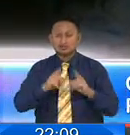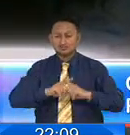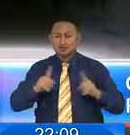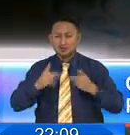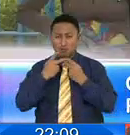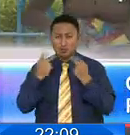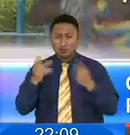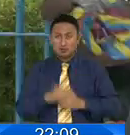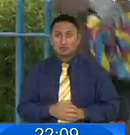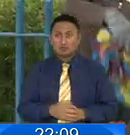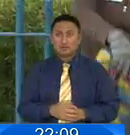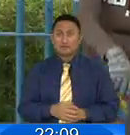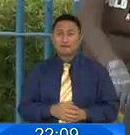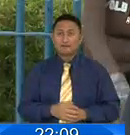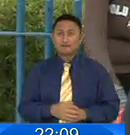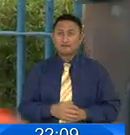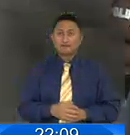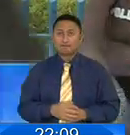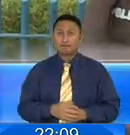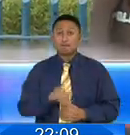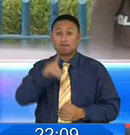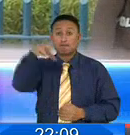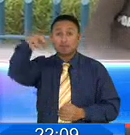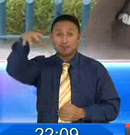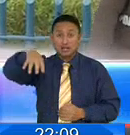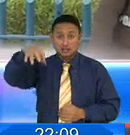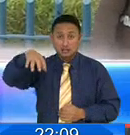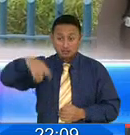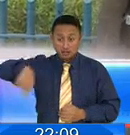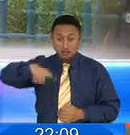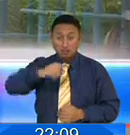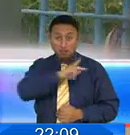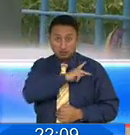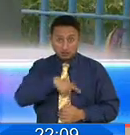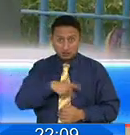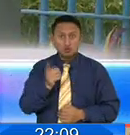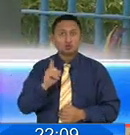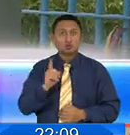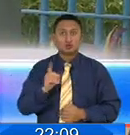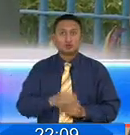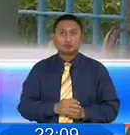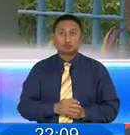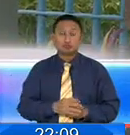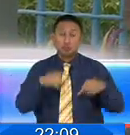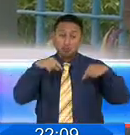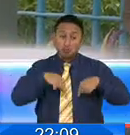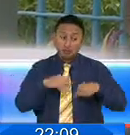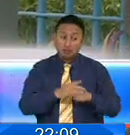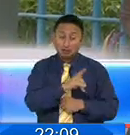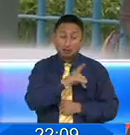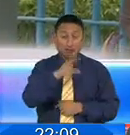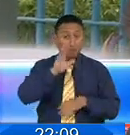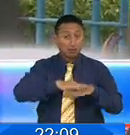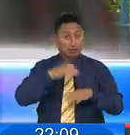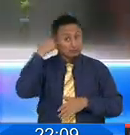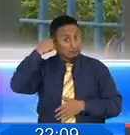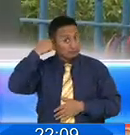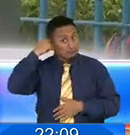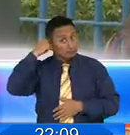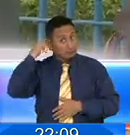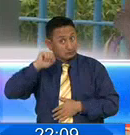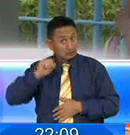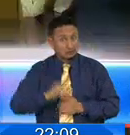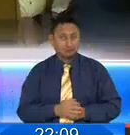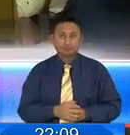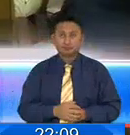público. Un bien que del Estado no tiene que ser utilizado en bien personal. Ahí tendrían que hacer un llamado de atención por medio de la